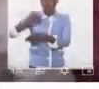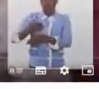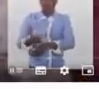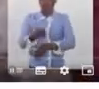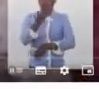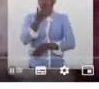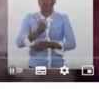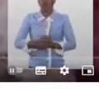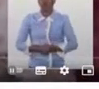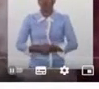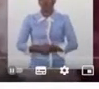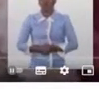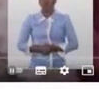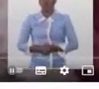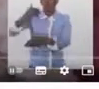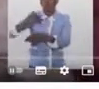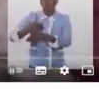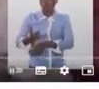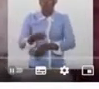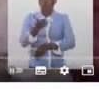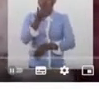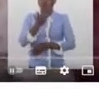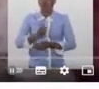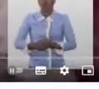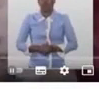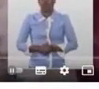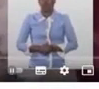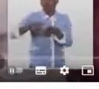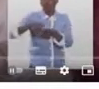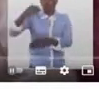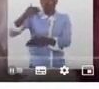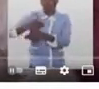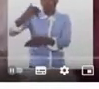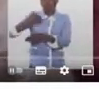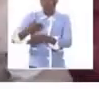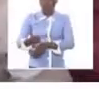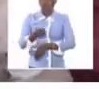todo. La otra ni caso lo estaba haciendo, mire. Espérate.